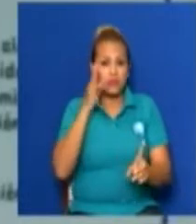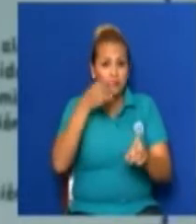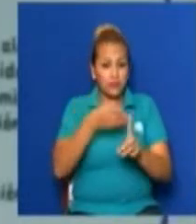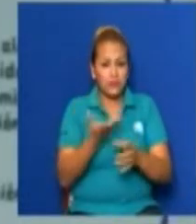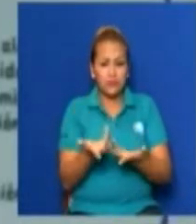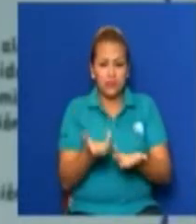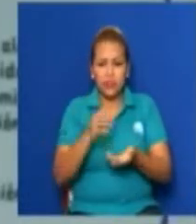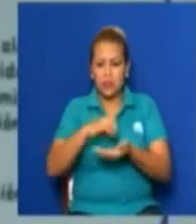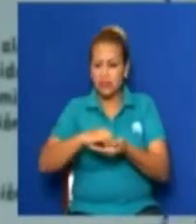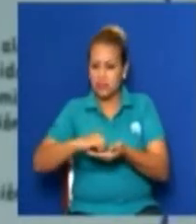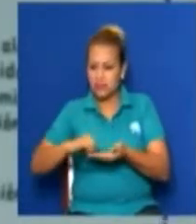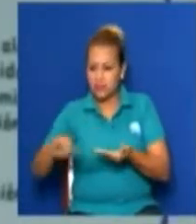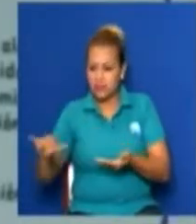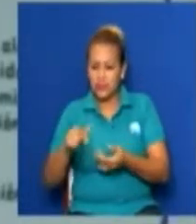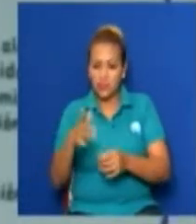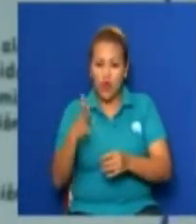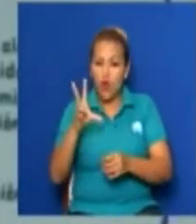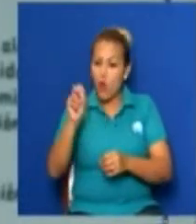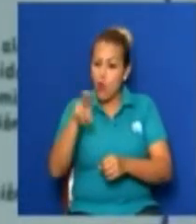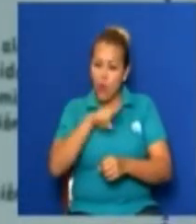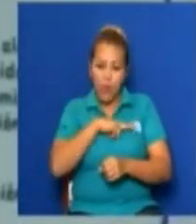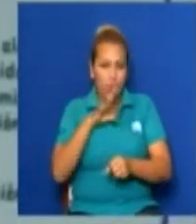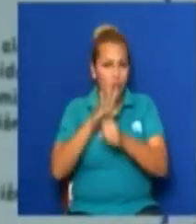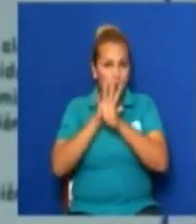eliminar toda discriminación.